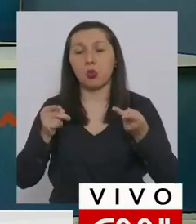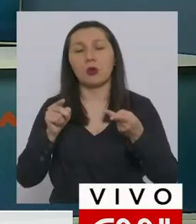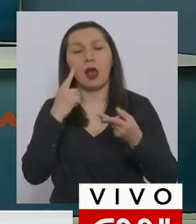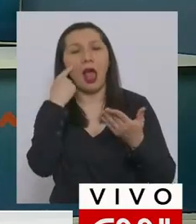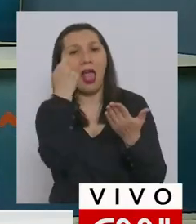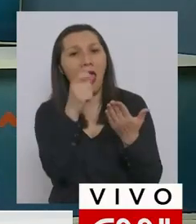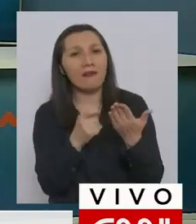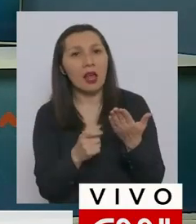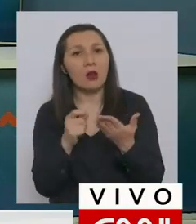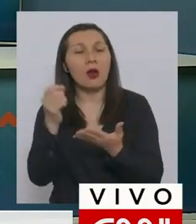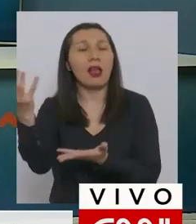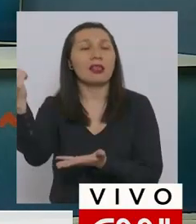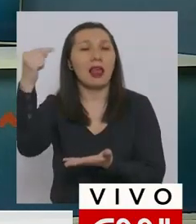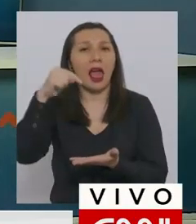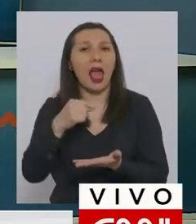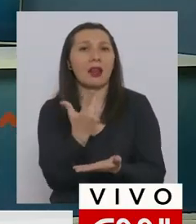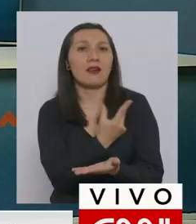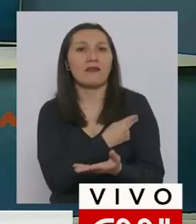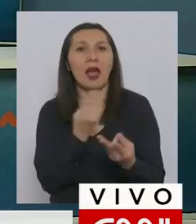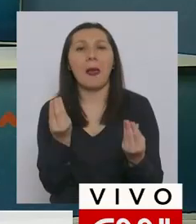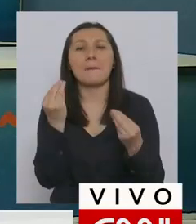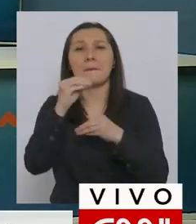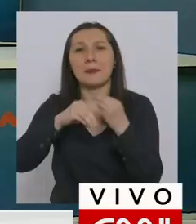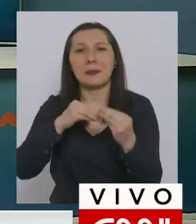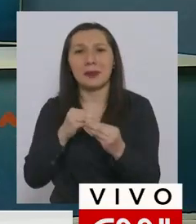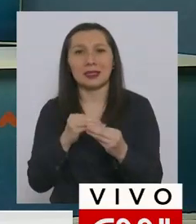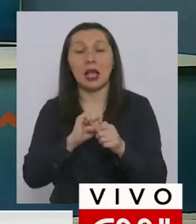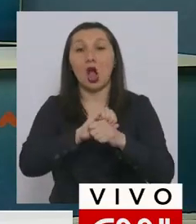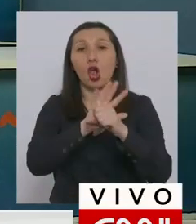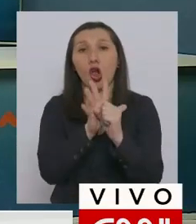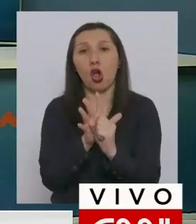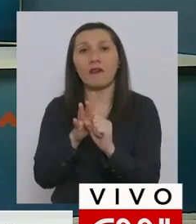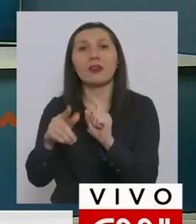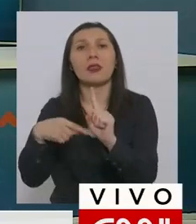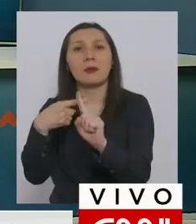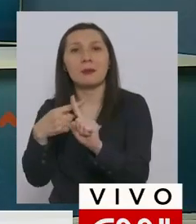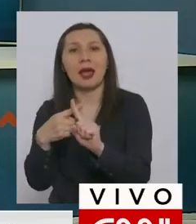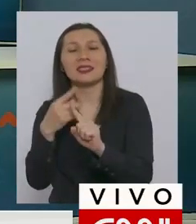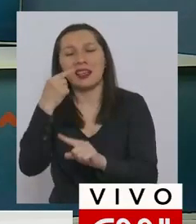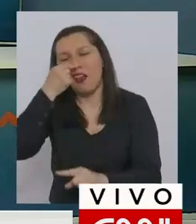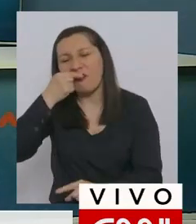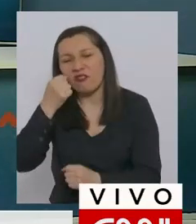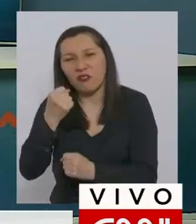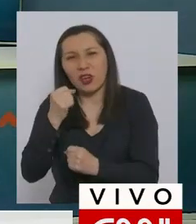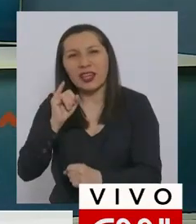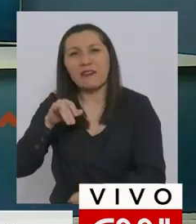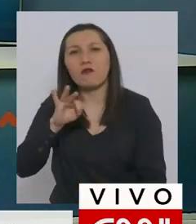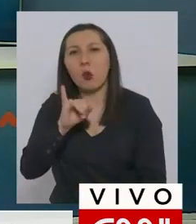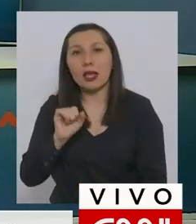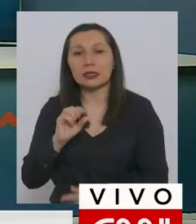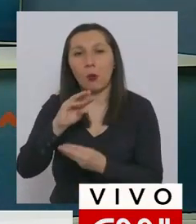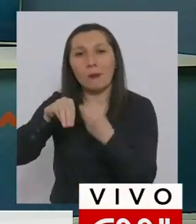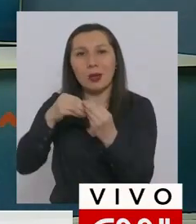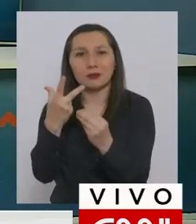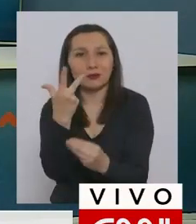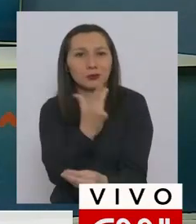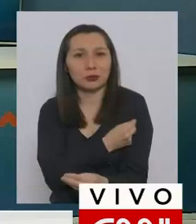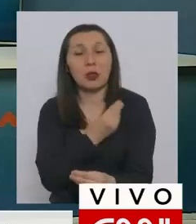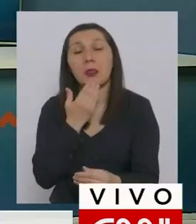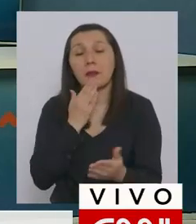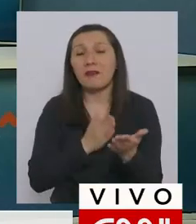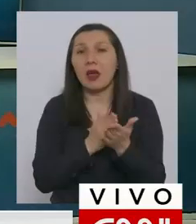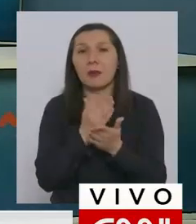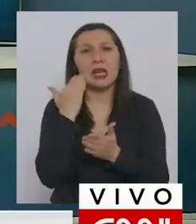el proceso de inicio de vacunación de los niños de este rango etario. Muchas gracias, doctora Daza. Aprovecho de dar la noticia de que ayer